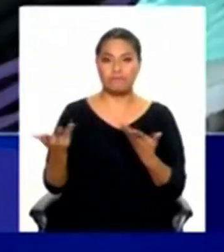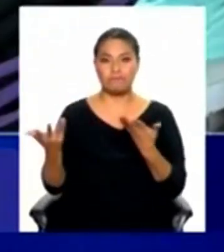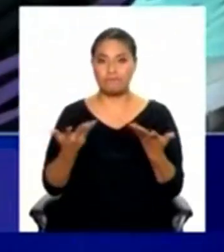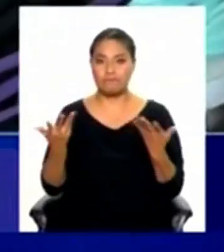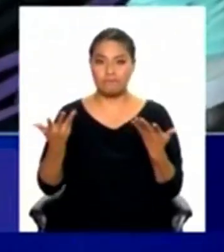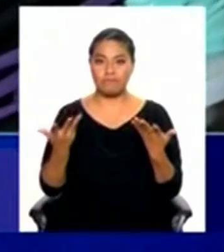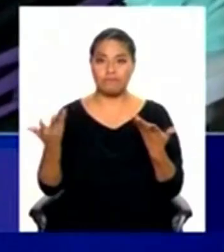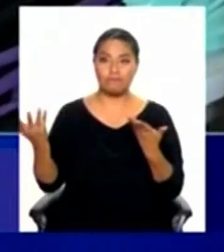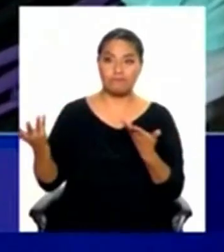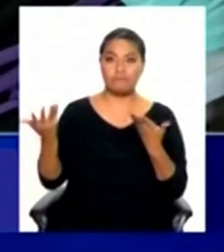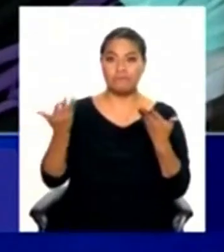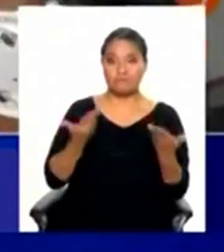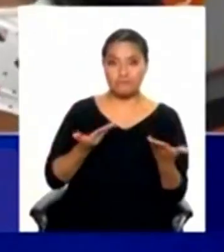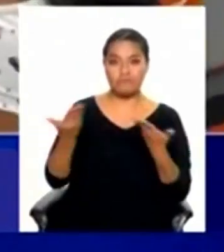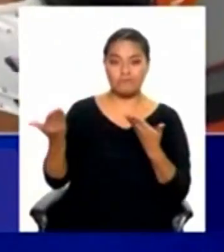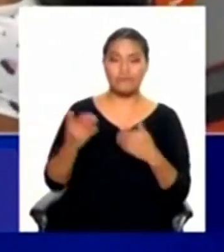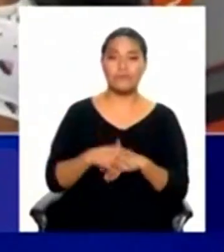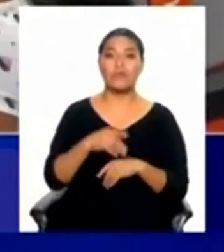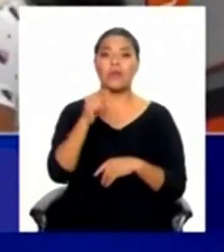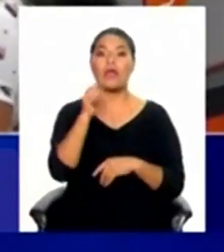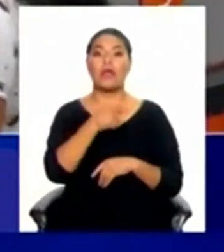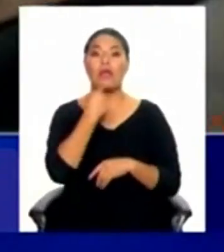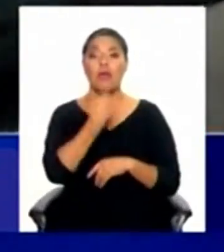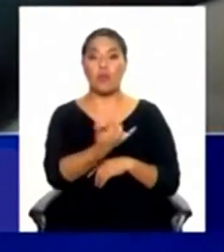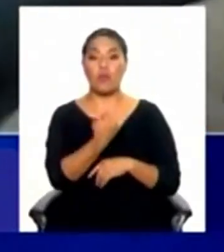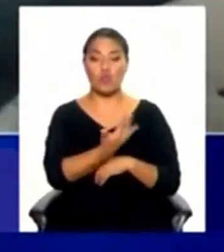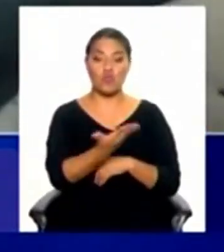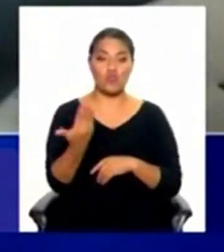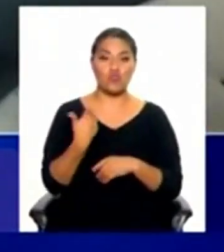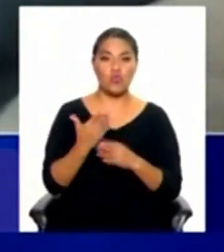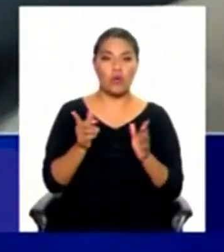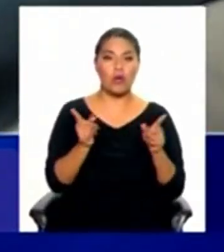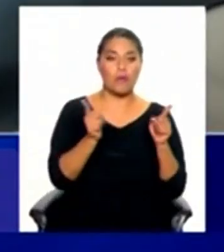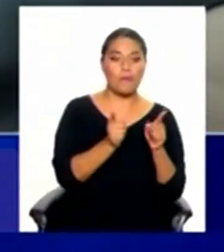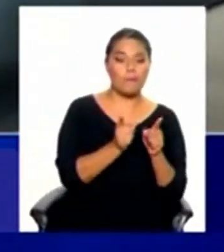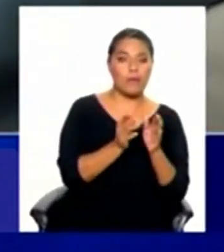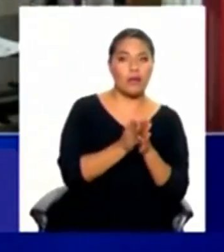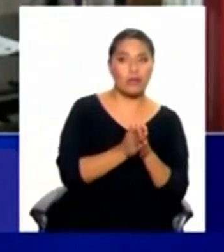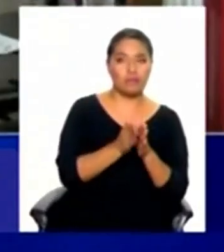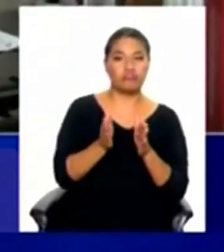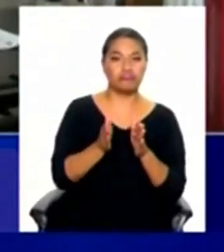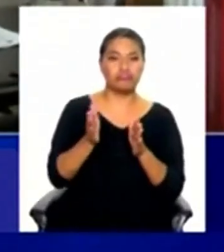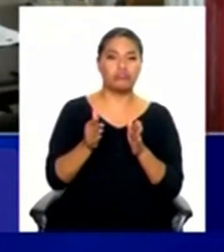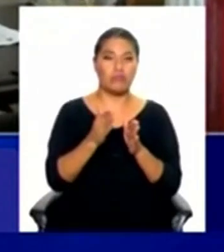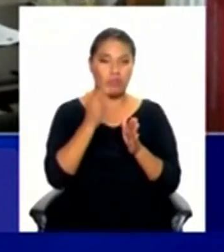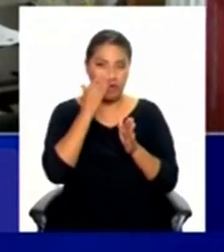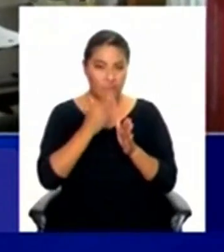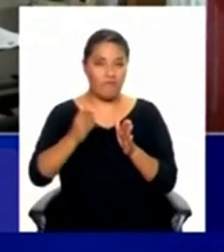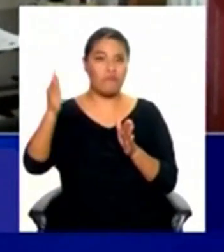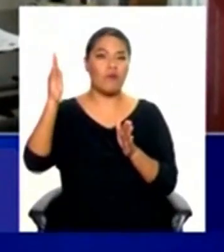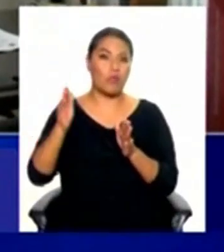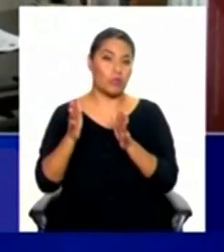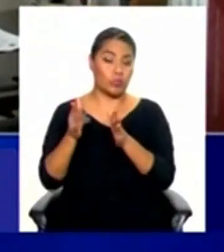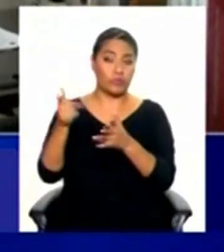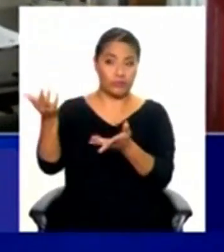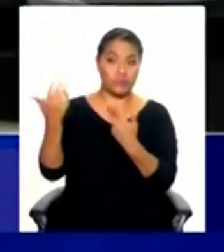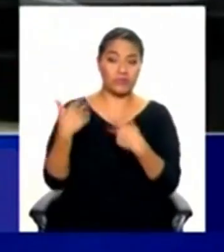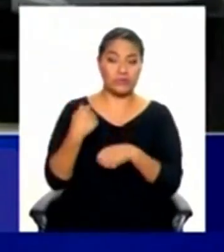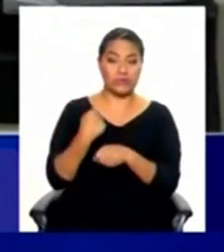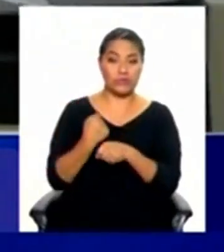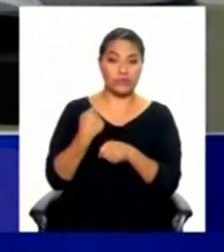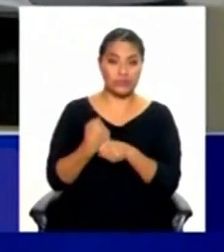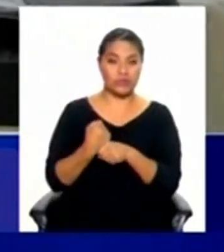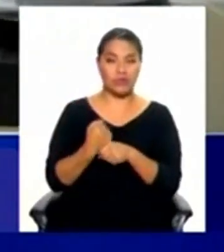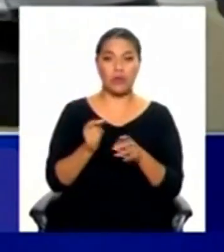dimensiones no lo que hay que hacer ahorita a corto plazo y lo que hay que hacer digamos ya más de largo plazo como tú mencionabas